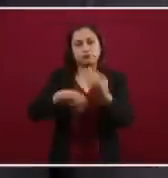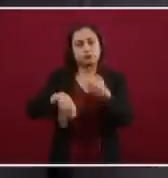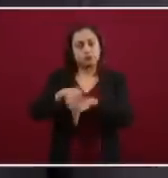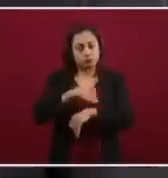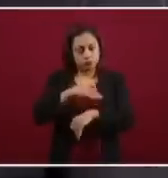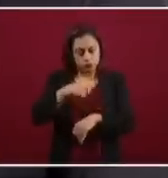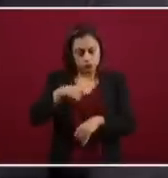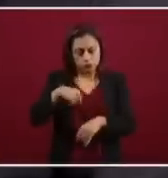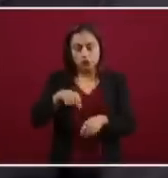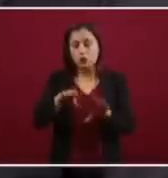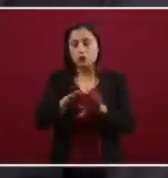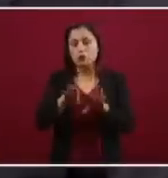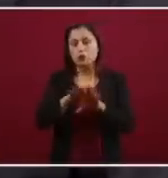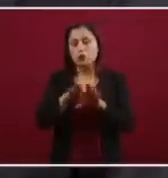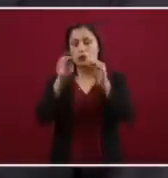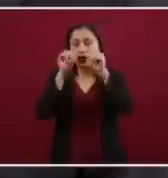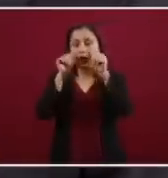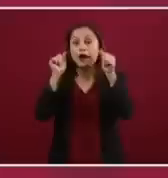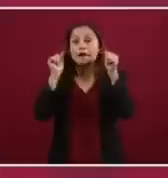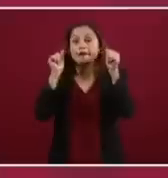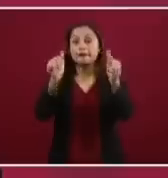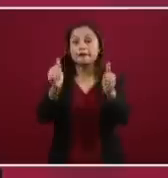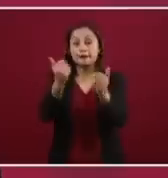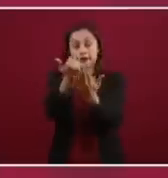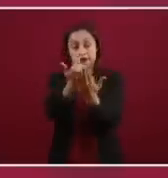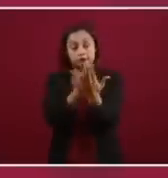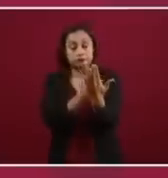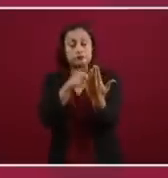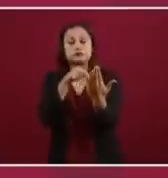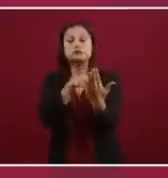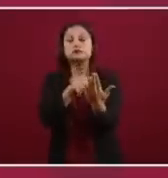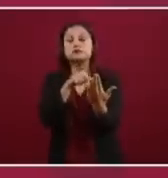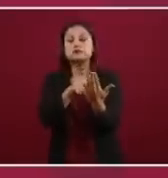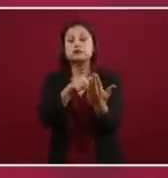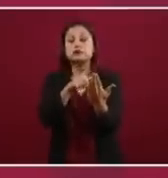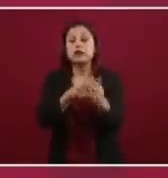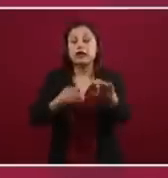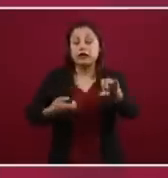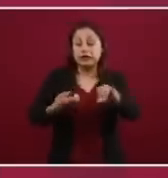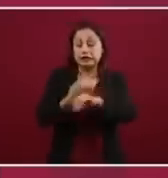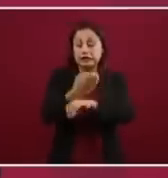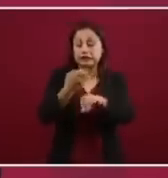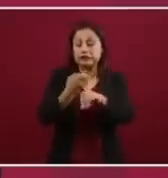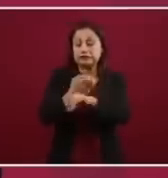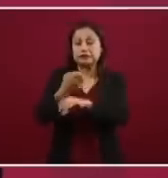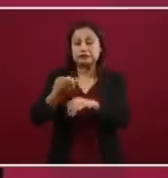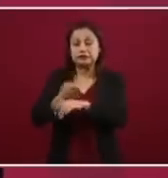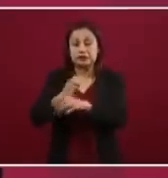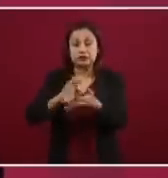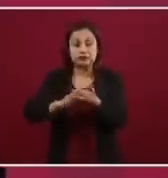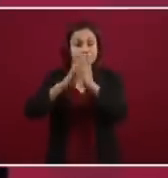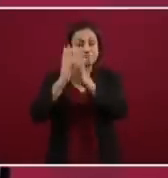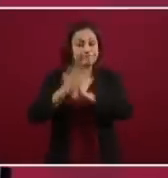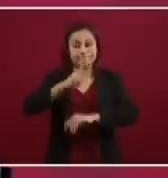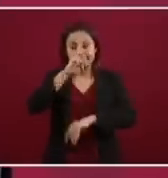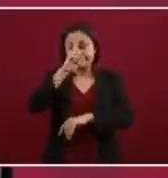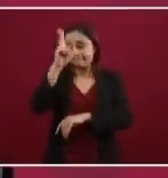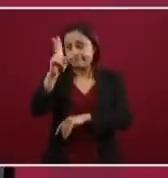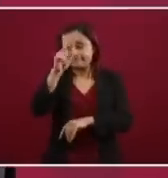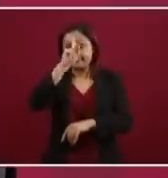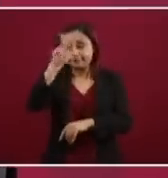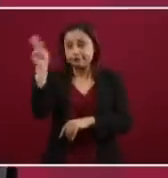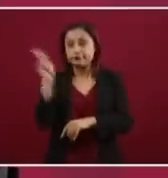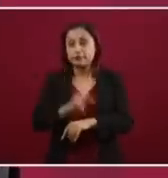violencia, o sea, las regiones más violentas, los estados con